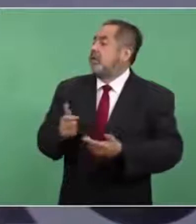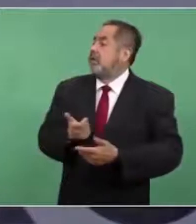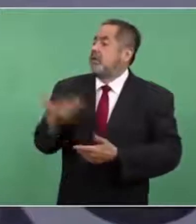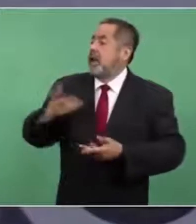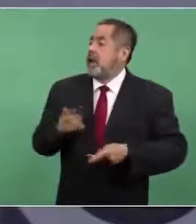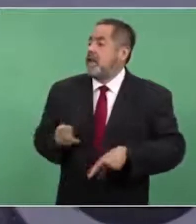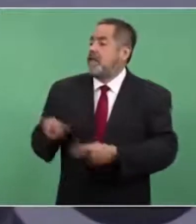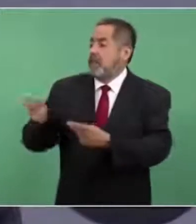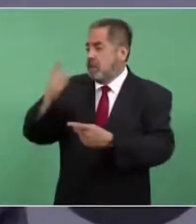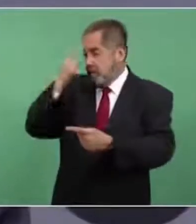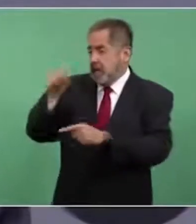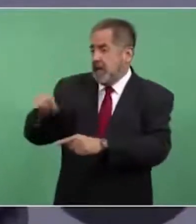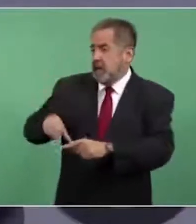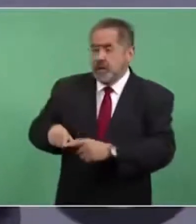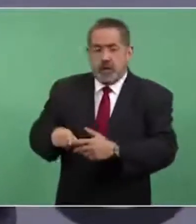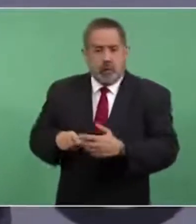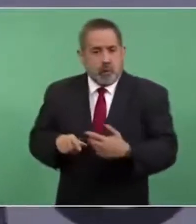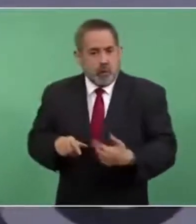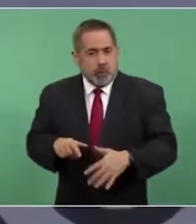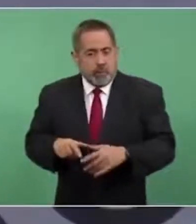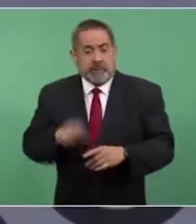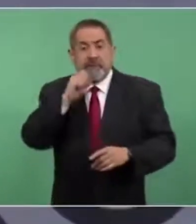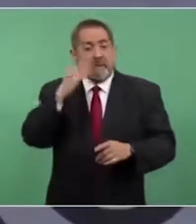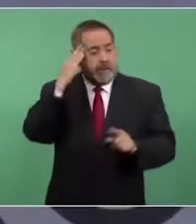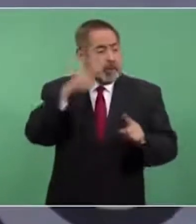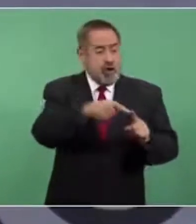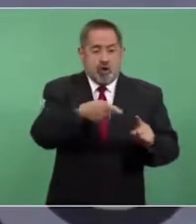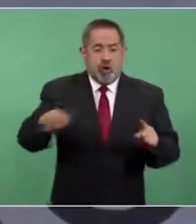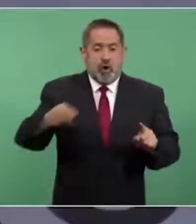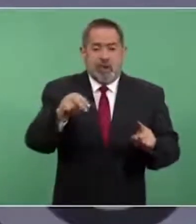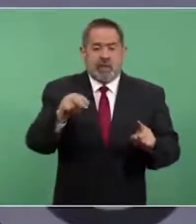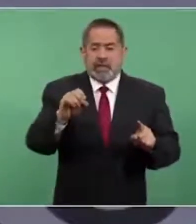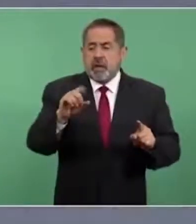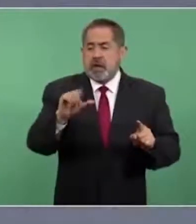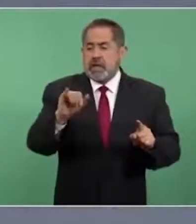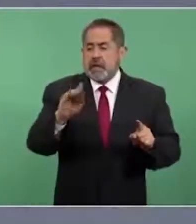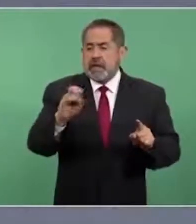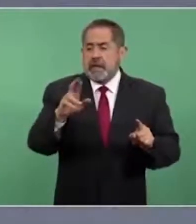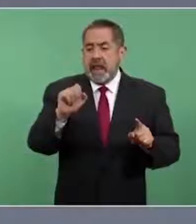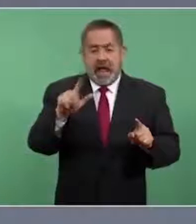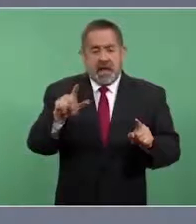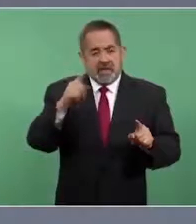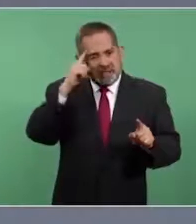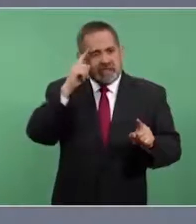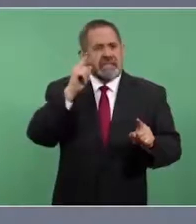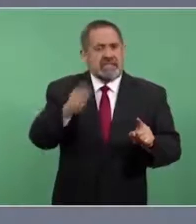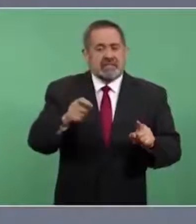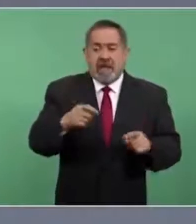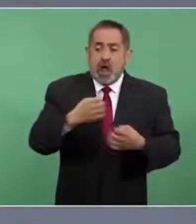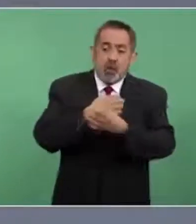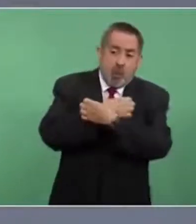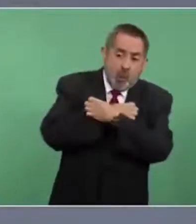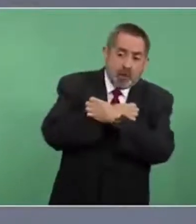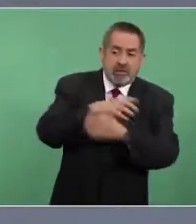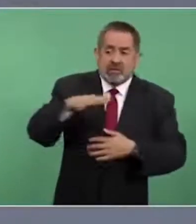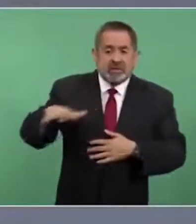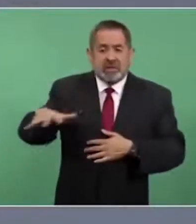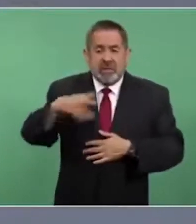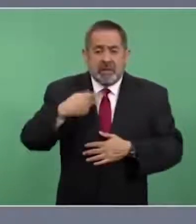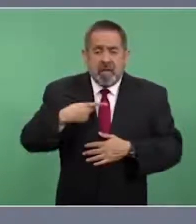Además, durante el periodo neoliberal fue tanto el abandono de la educación